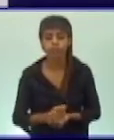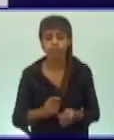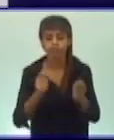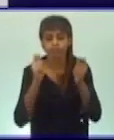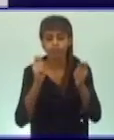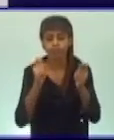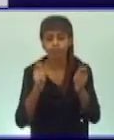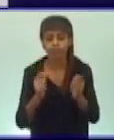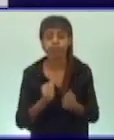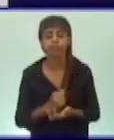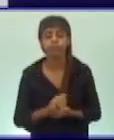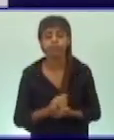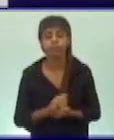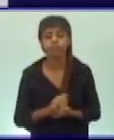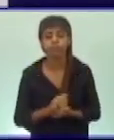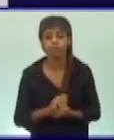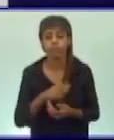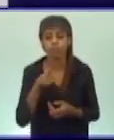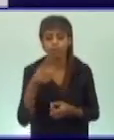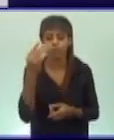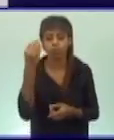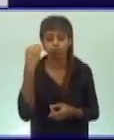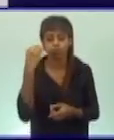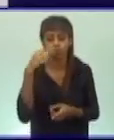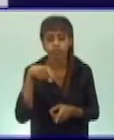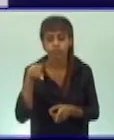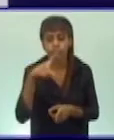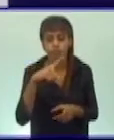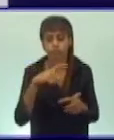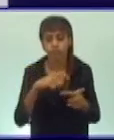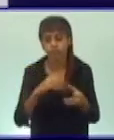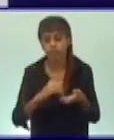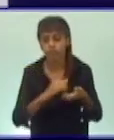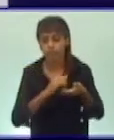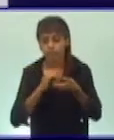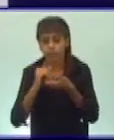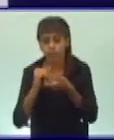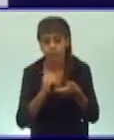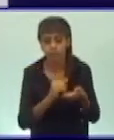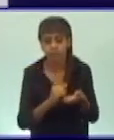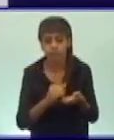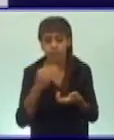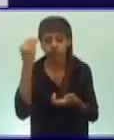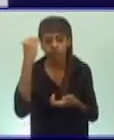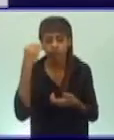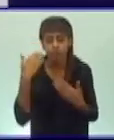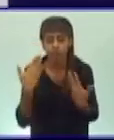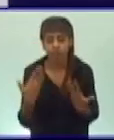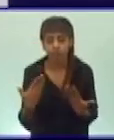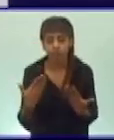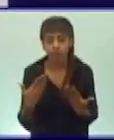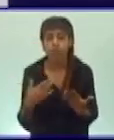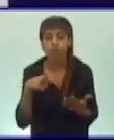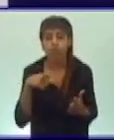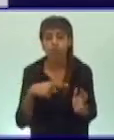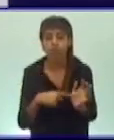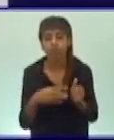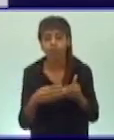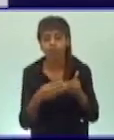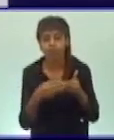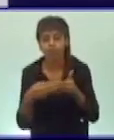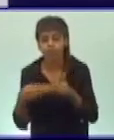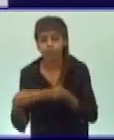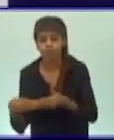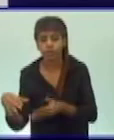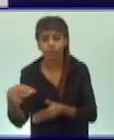vanguardia. Ustedes, compañeros, deben ser la vanguardia de